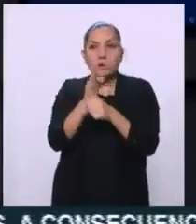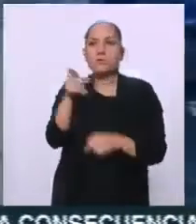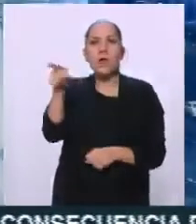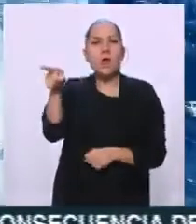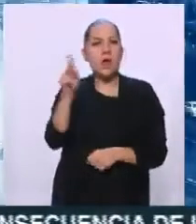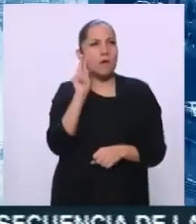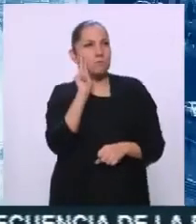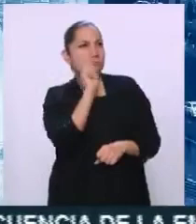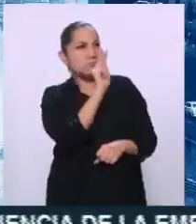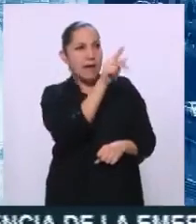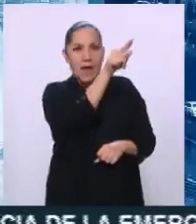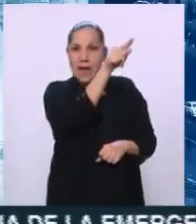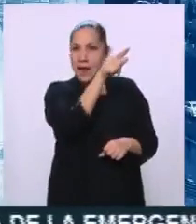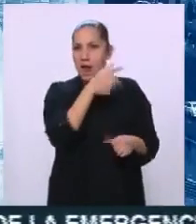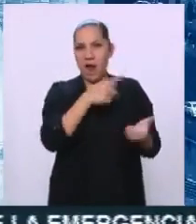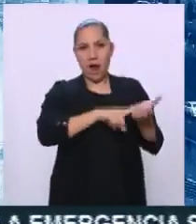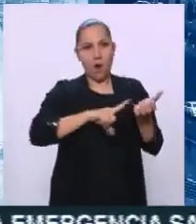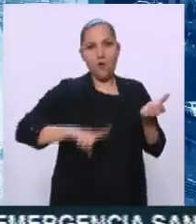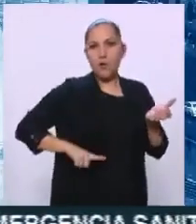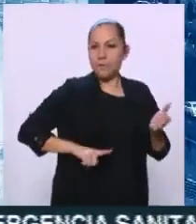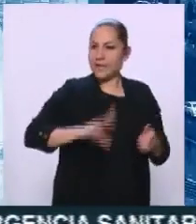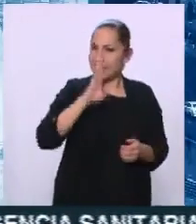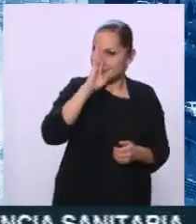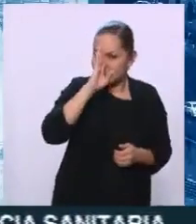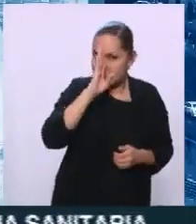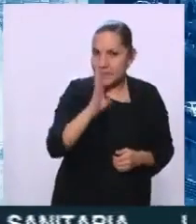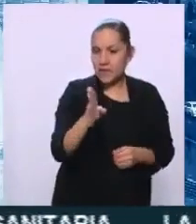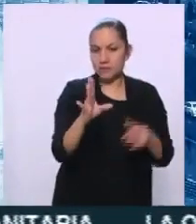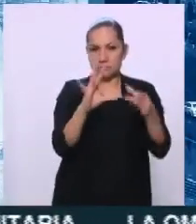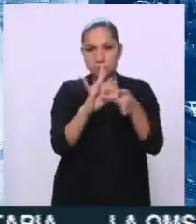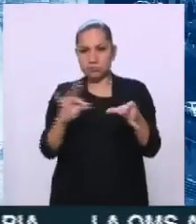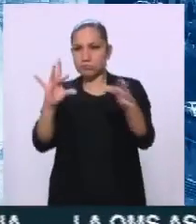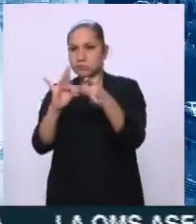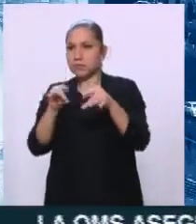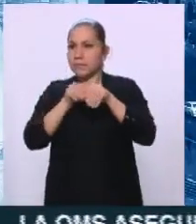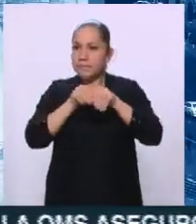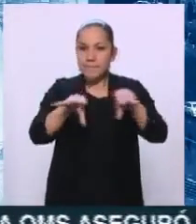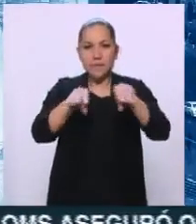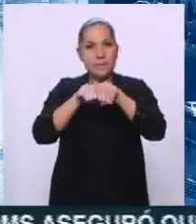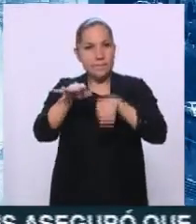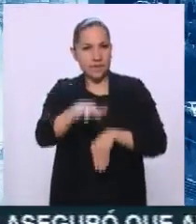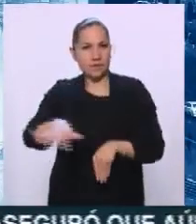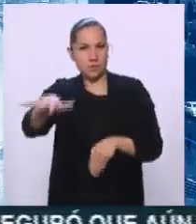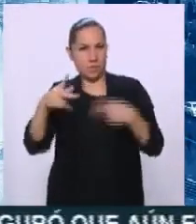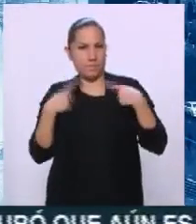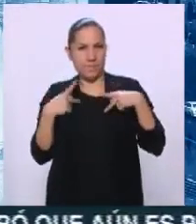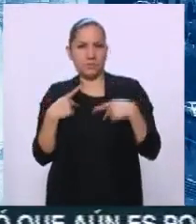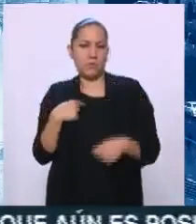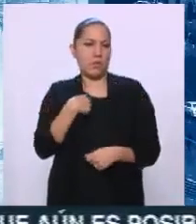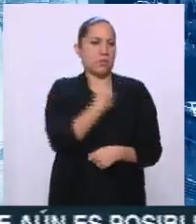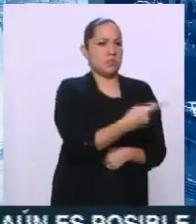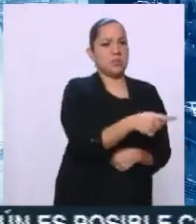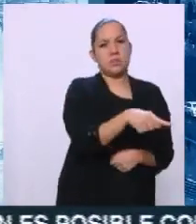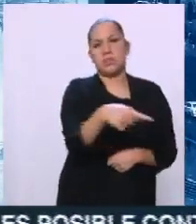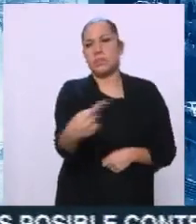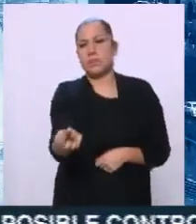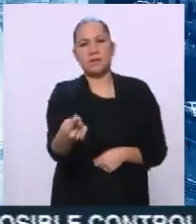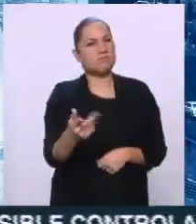propios medios de comunicación, de los medios públicos y medios comerciales, y eso pues cambia completamente la